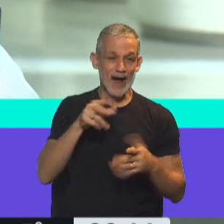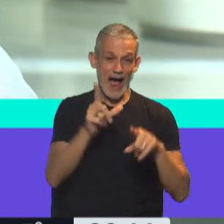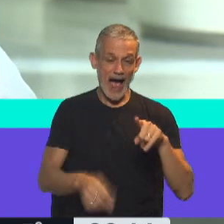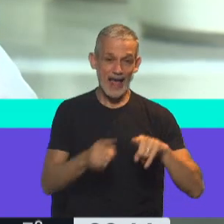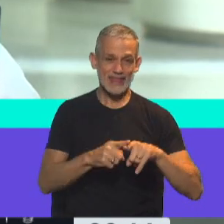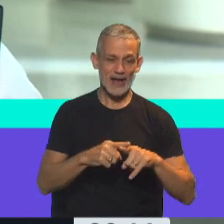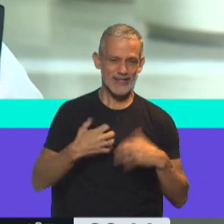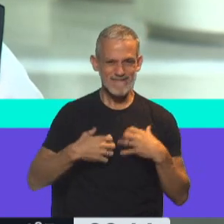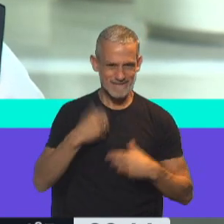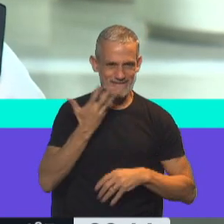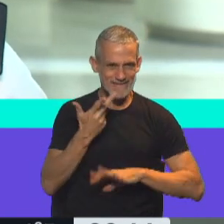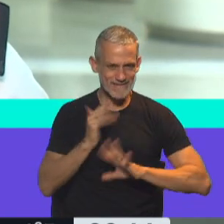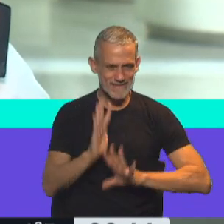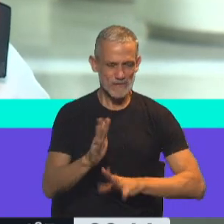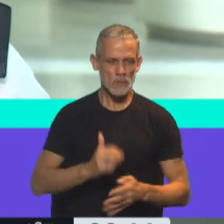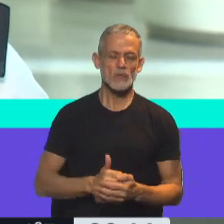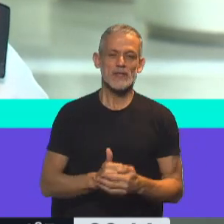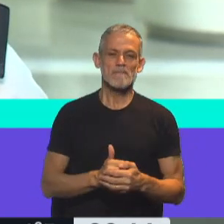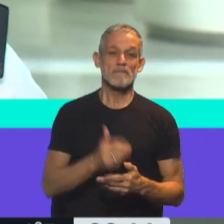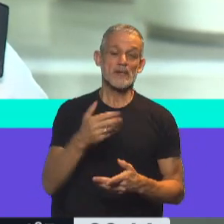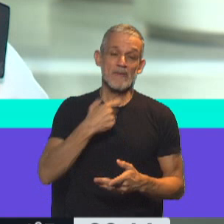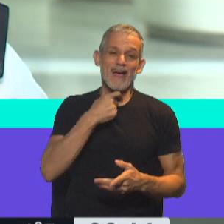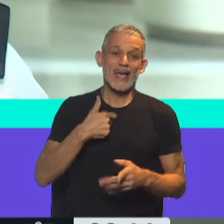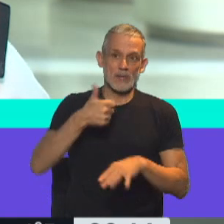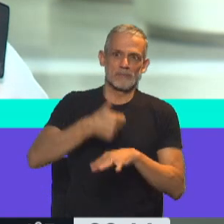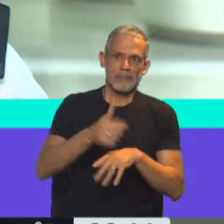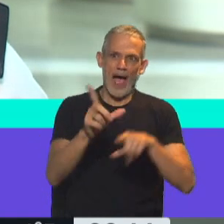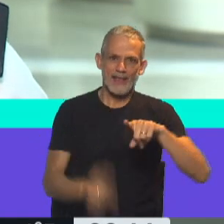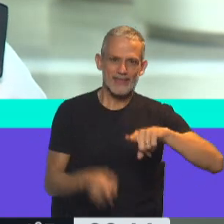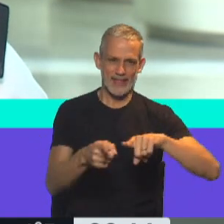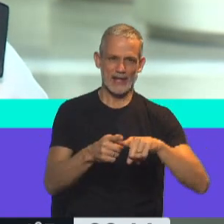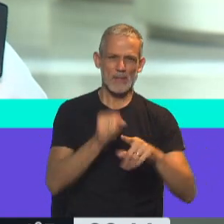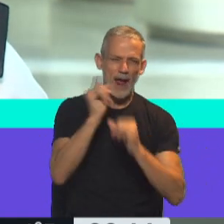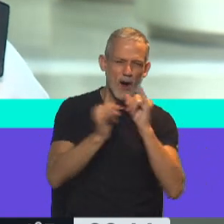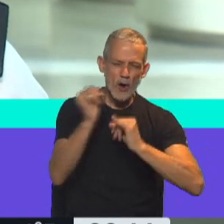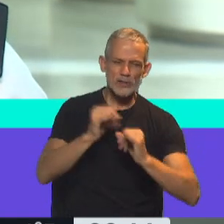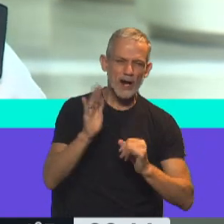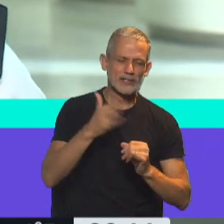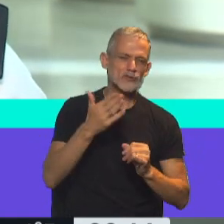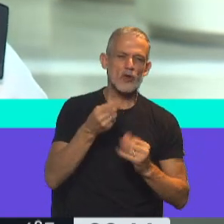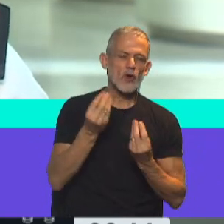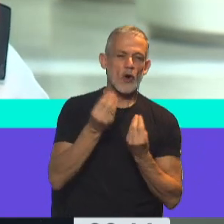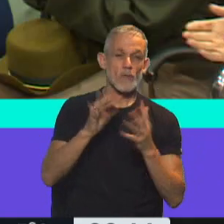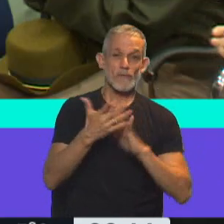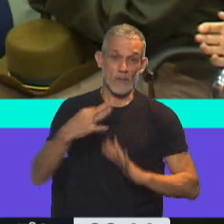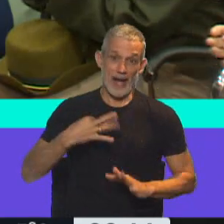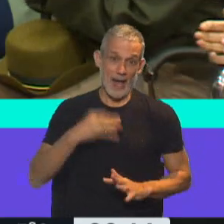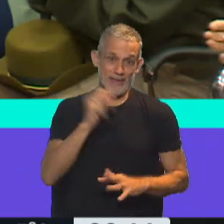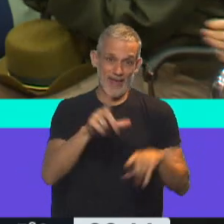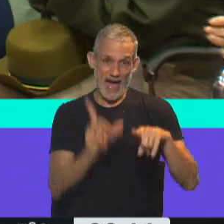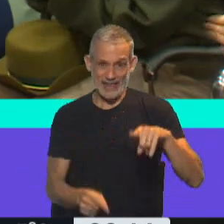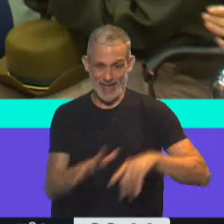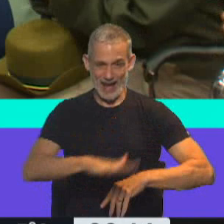mucha expectativa y bueno, queremos estar allá para poder contarles todo lo que es la vida en la